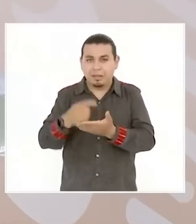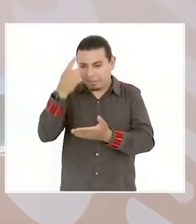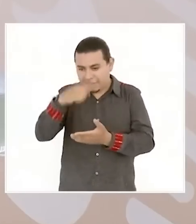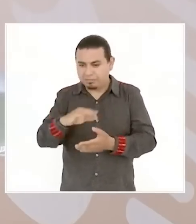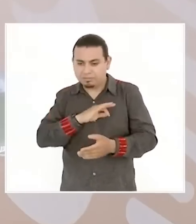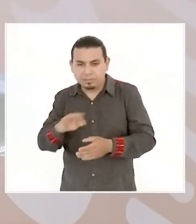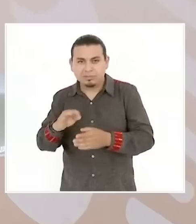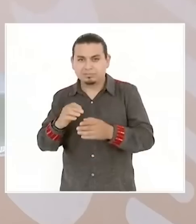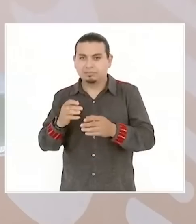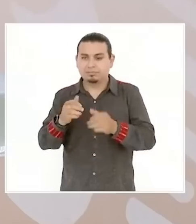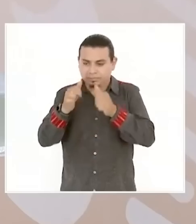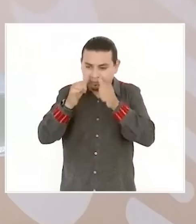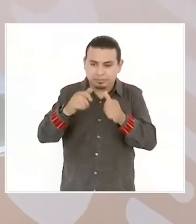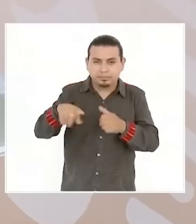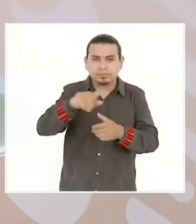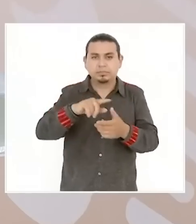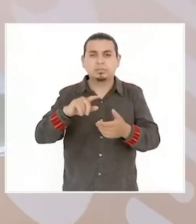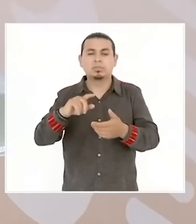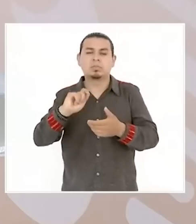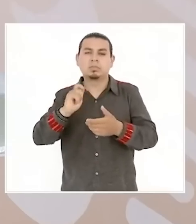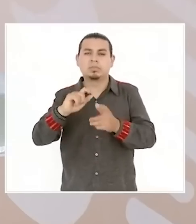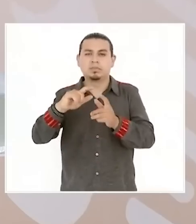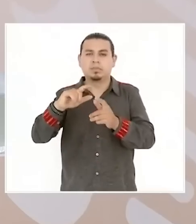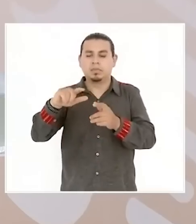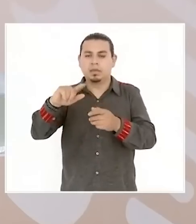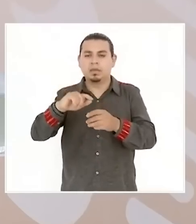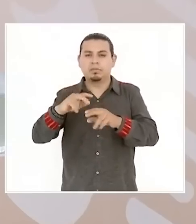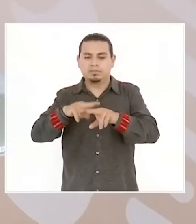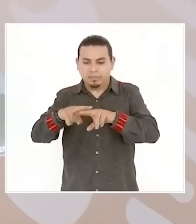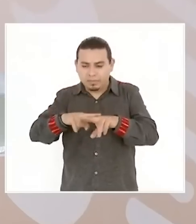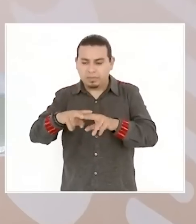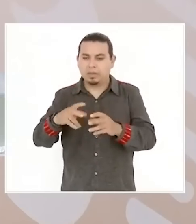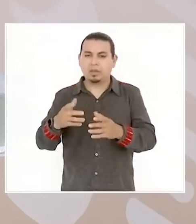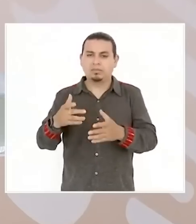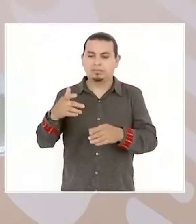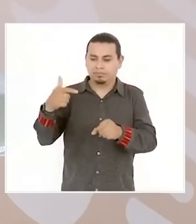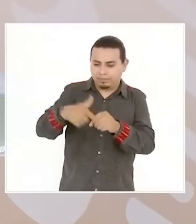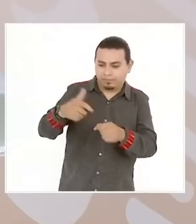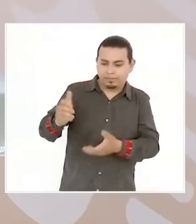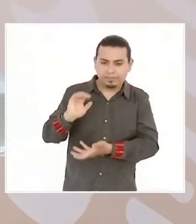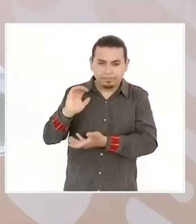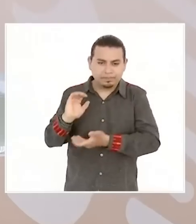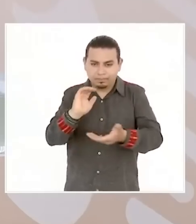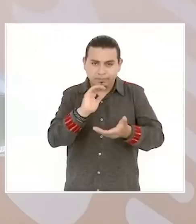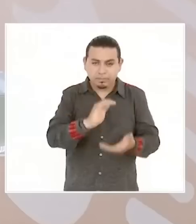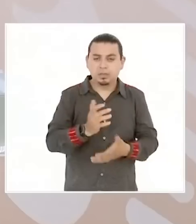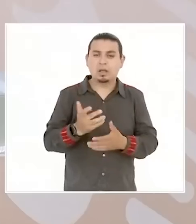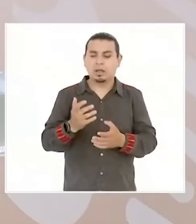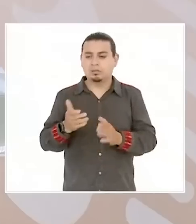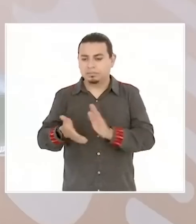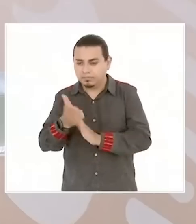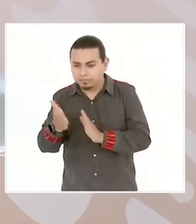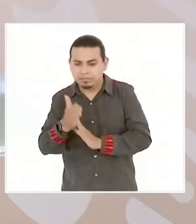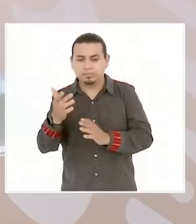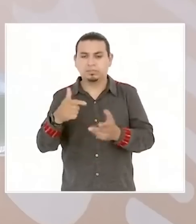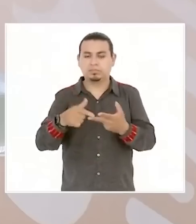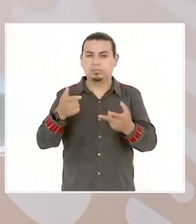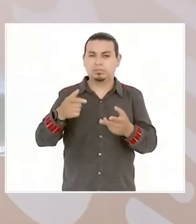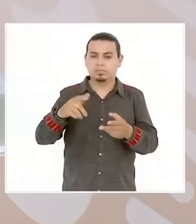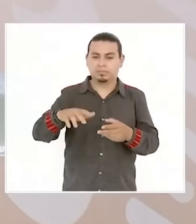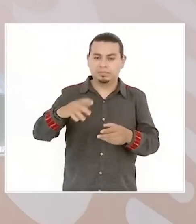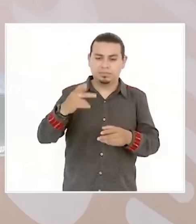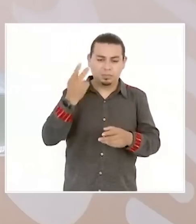el tráfico interoceánico. El desarrollo de la infraestructura en puertos y ferrocarriles ha llevado a